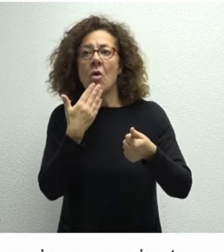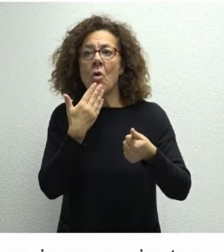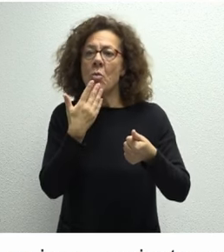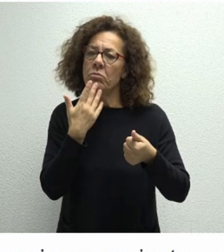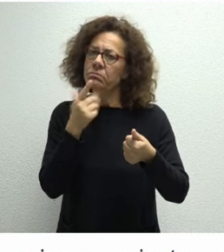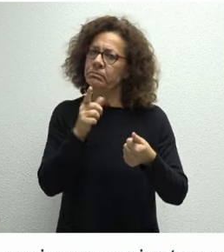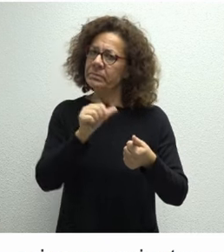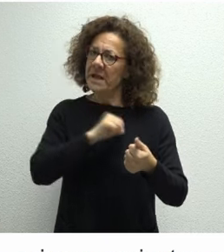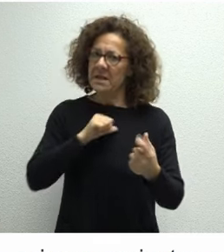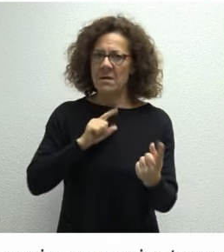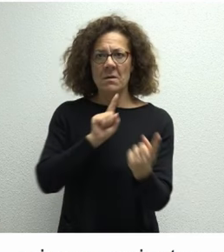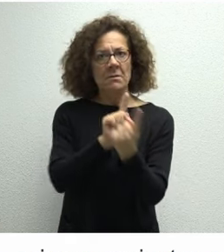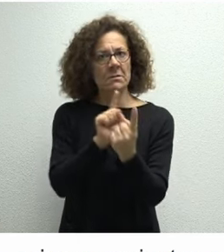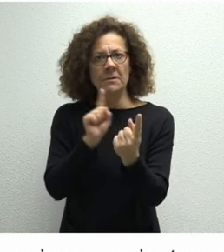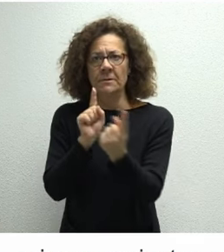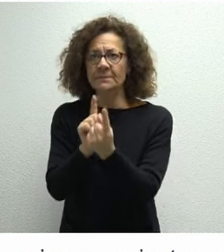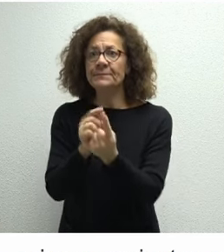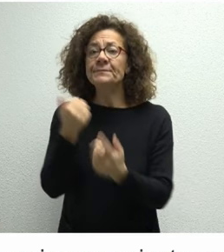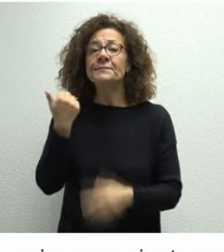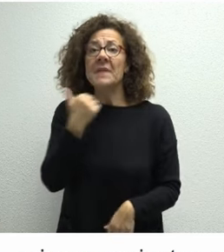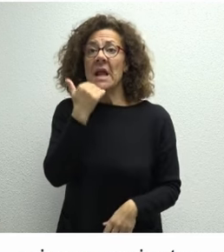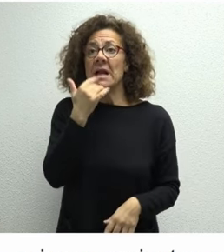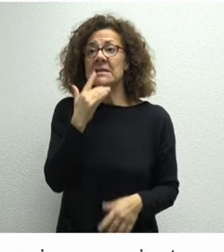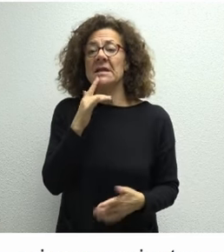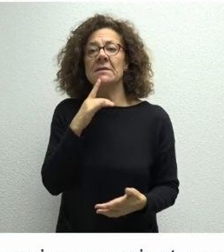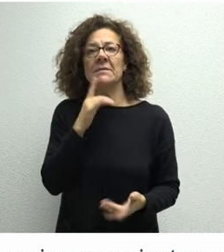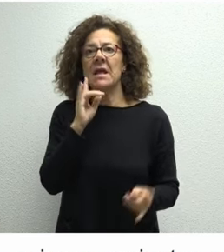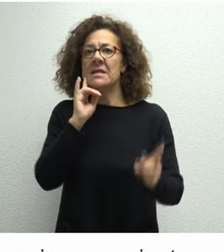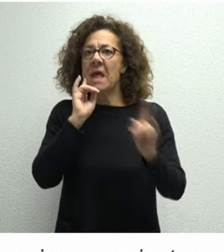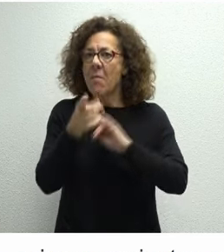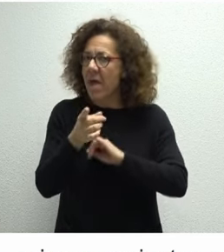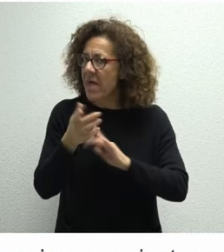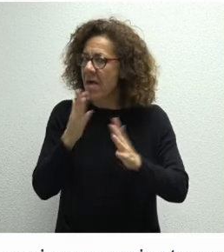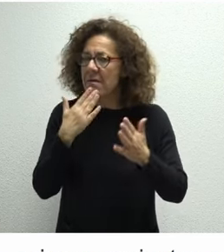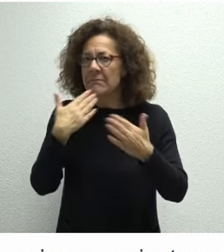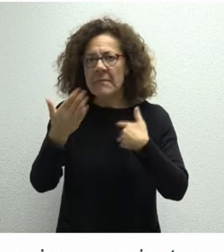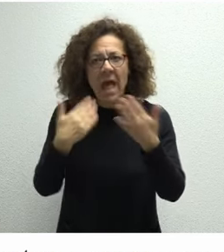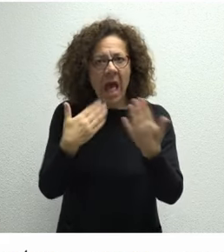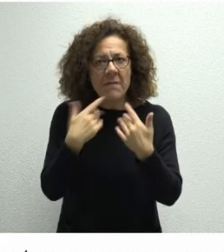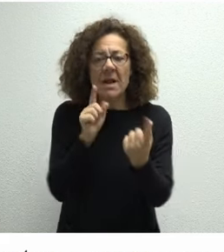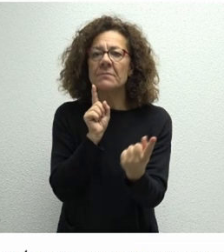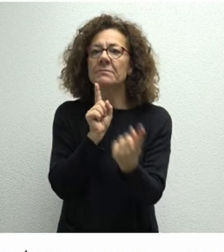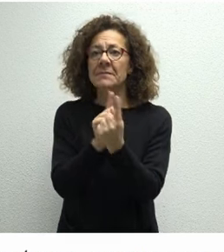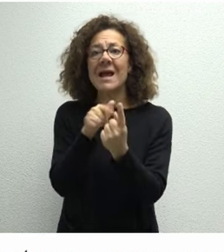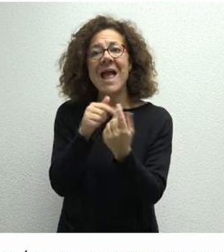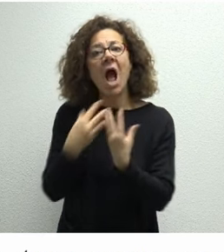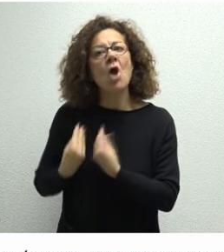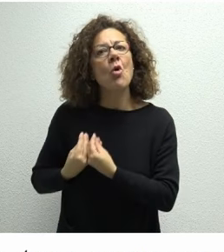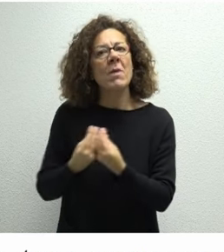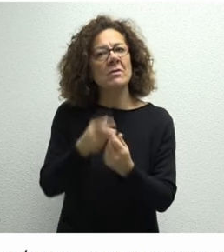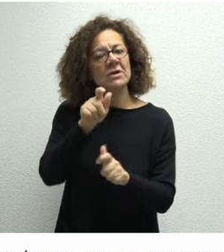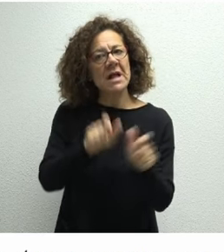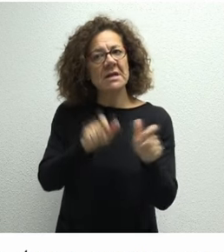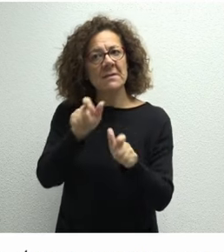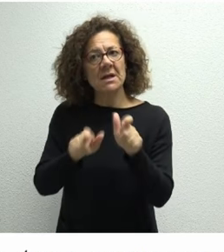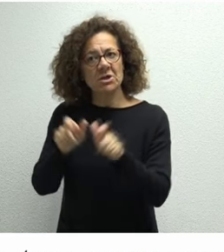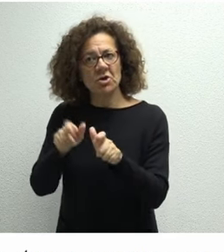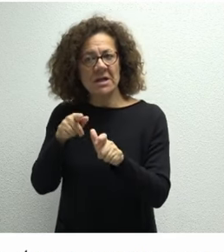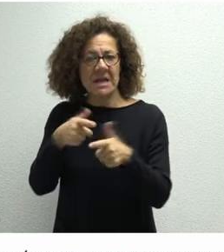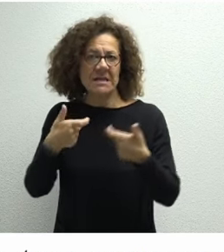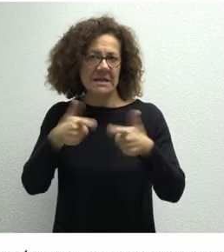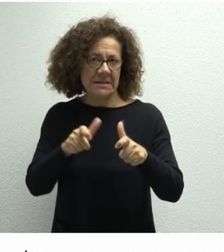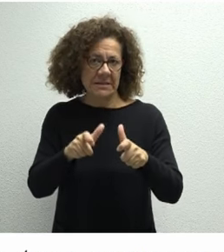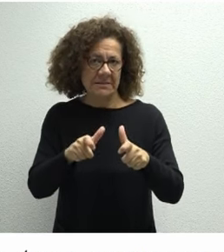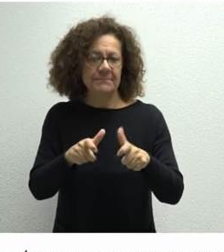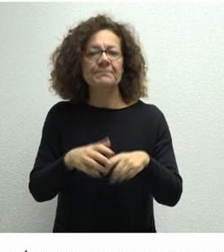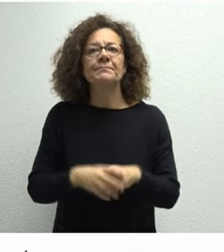individual casi un sistema no de llamada puerta a puerta donde íbamos acompañando a las personas a a las sesiones